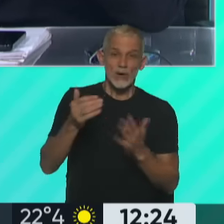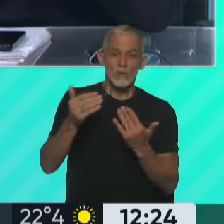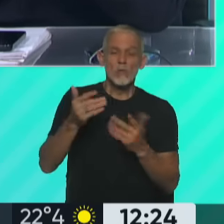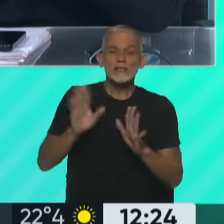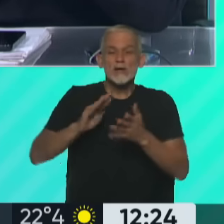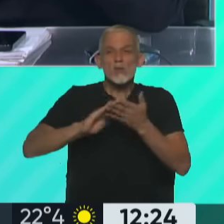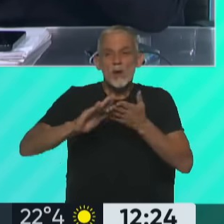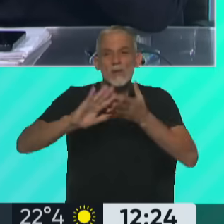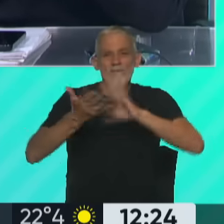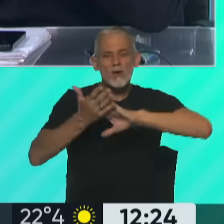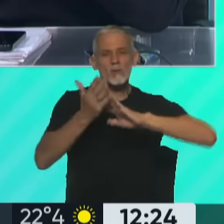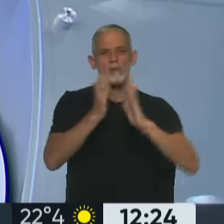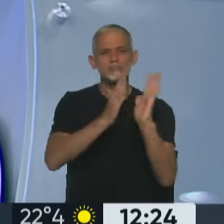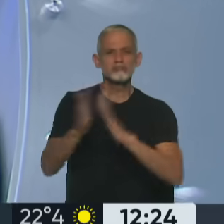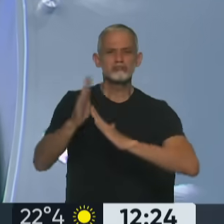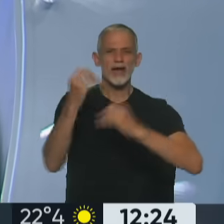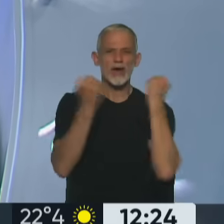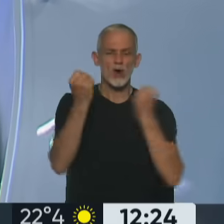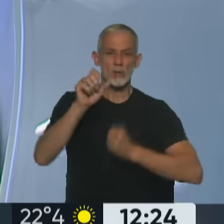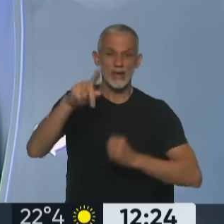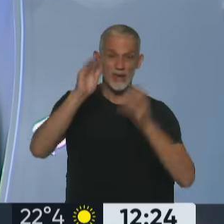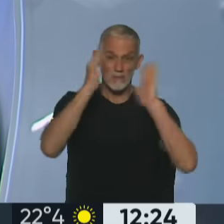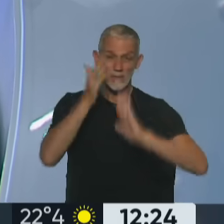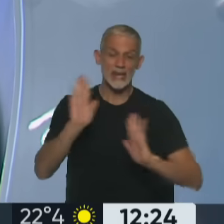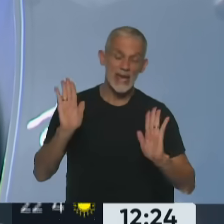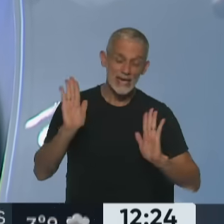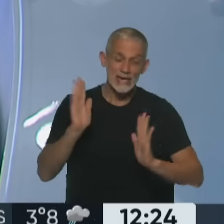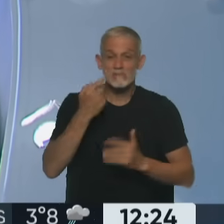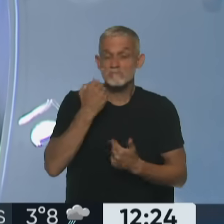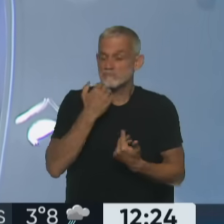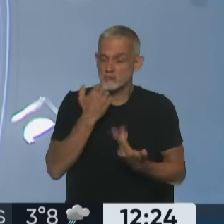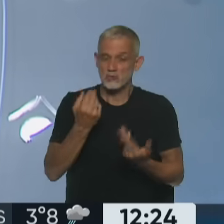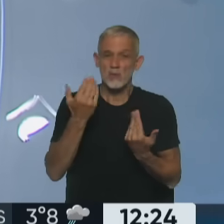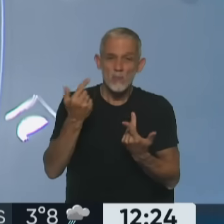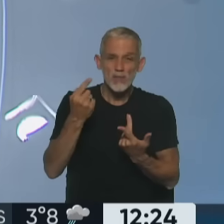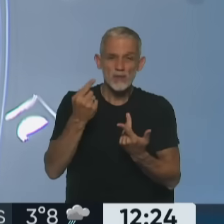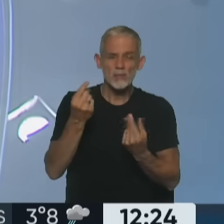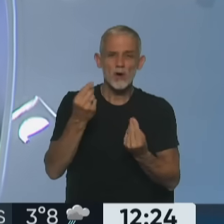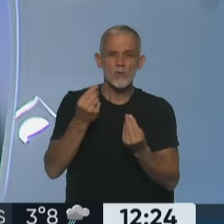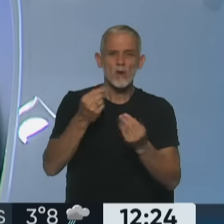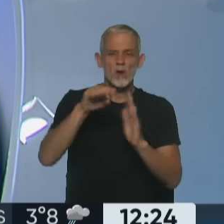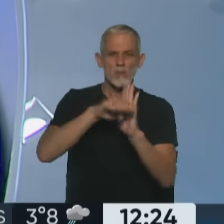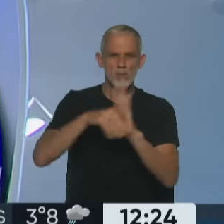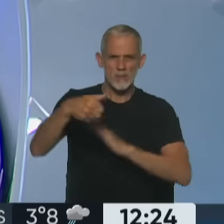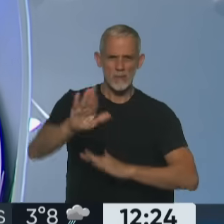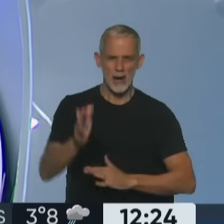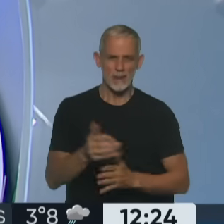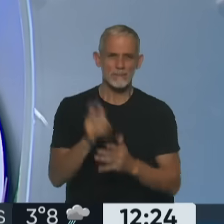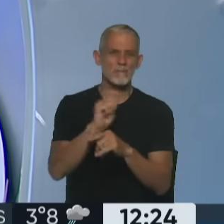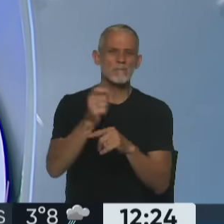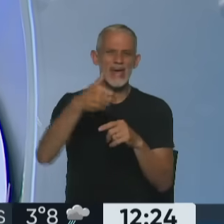nuevo esquema económico que está planteando Milei, que lo podría llegar a traducir en pocos meses. No va a